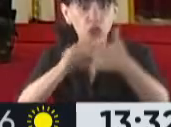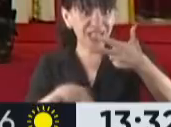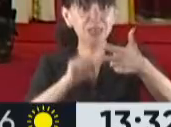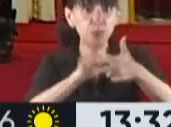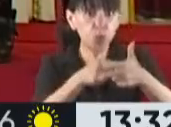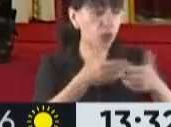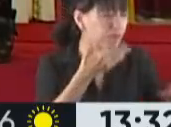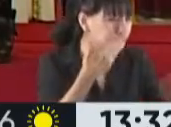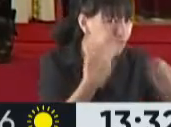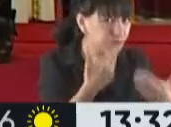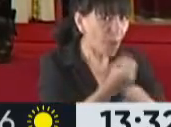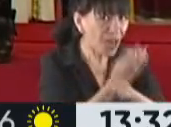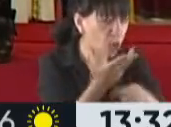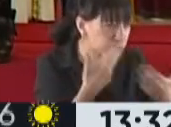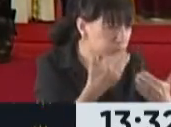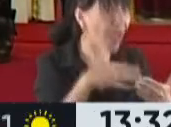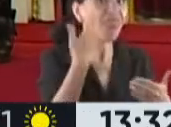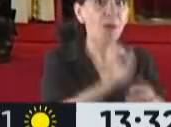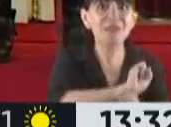hacer llegar a la Unión Europea para ir avanzando.